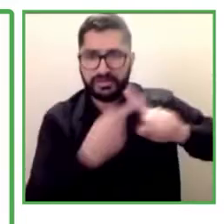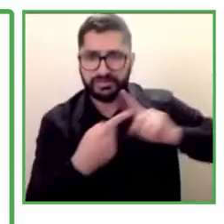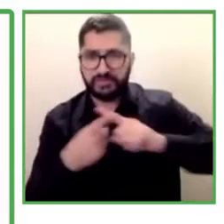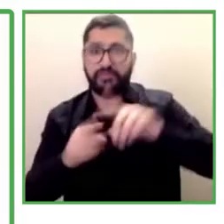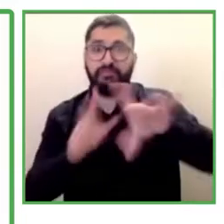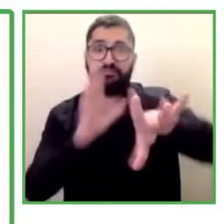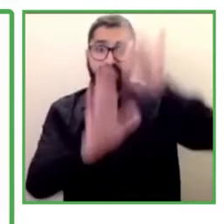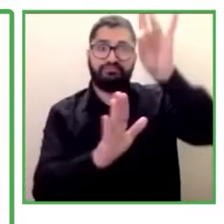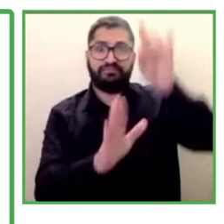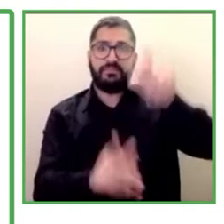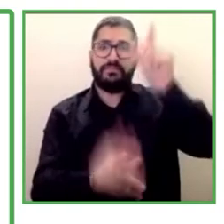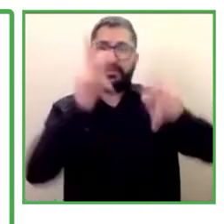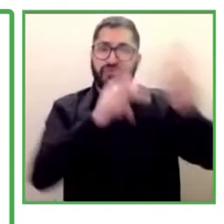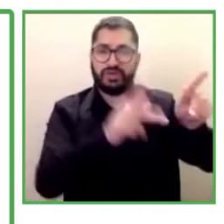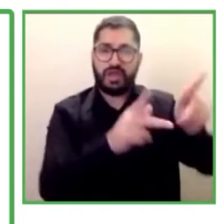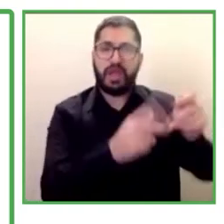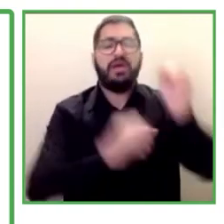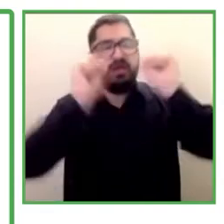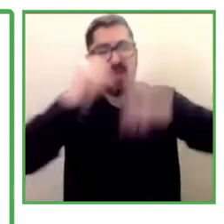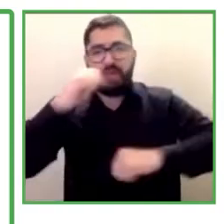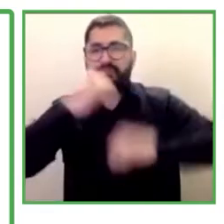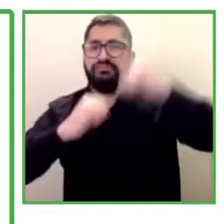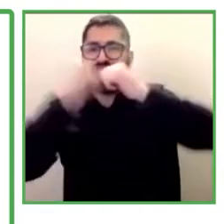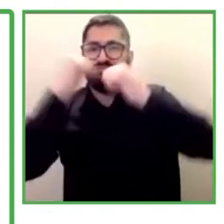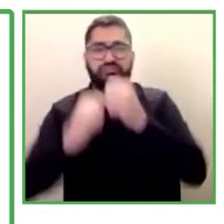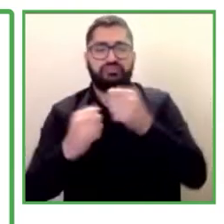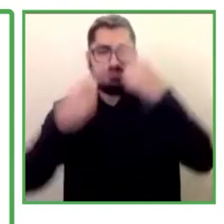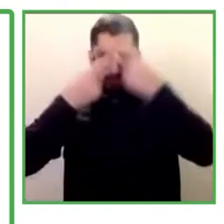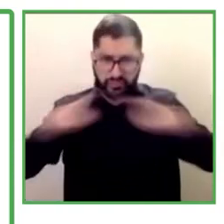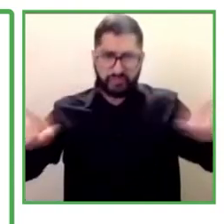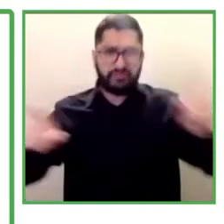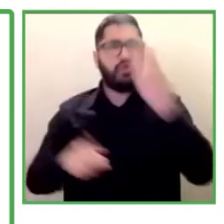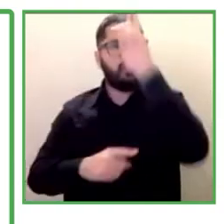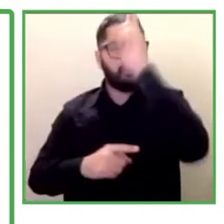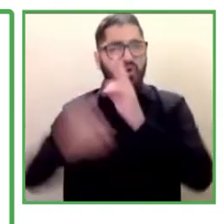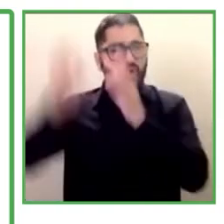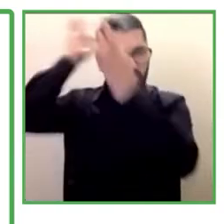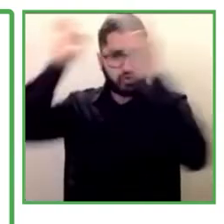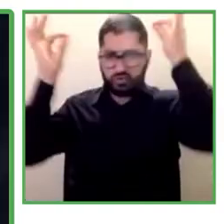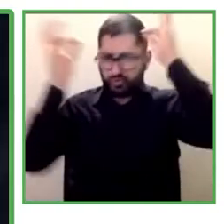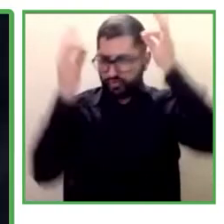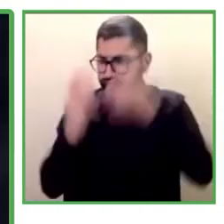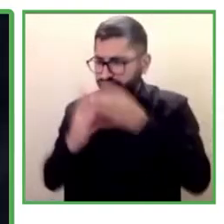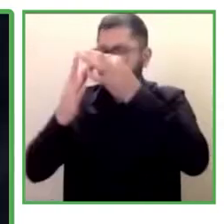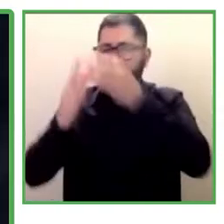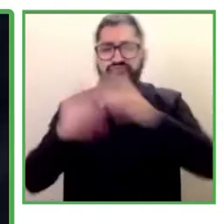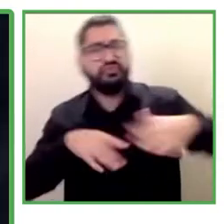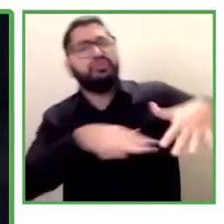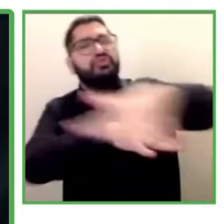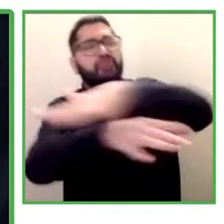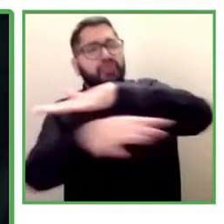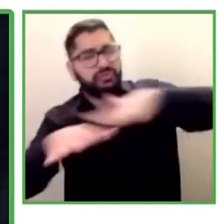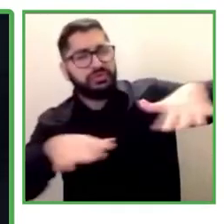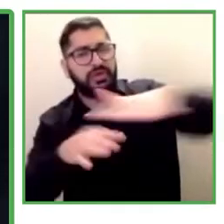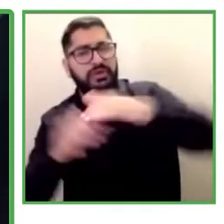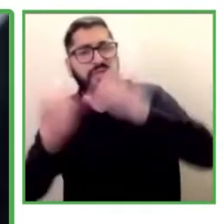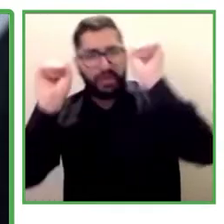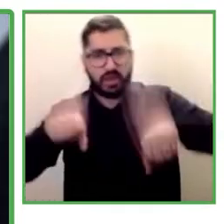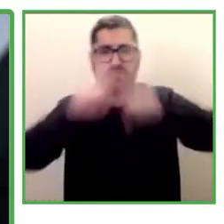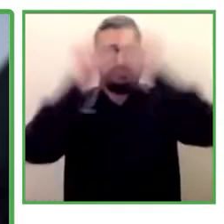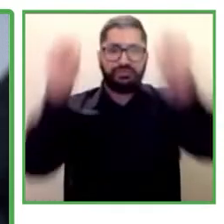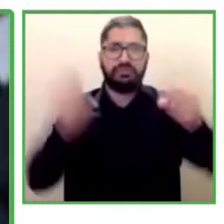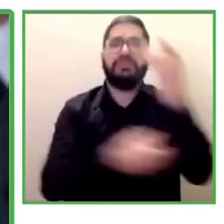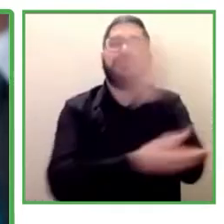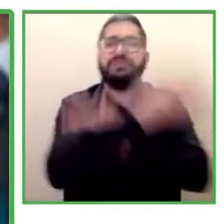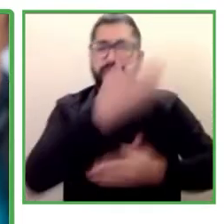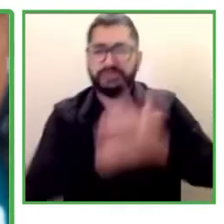diferentes actores sociales del ecosistema de la inclusión laboral de las personas con discapacidad. Durante este periodo, el programa